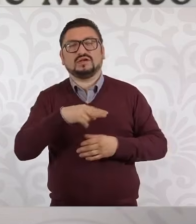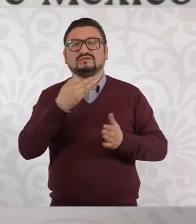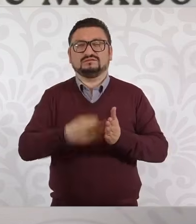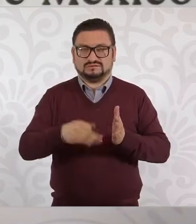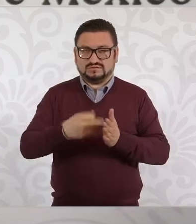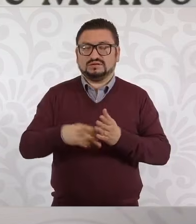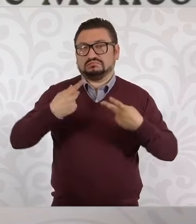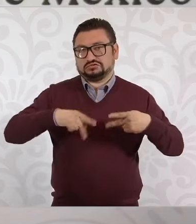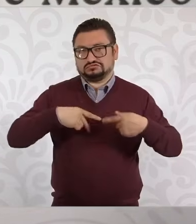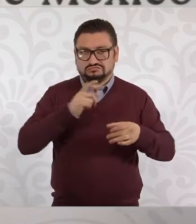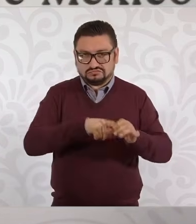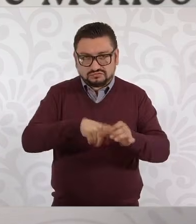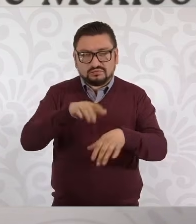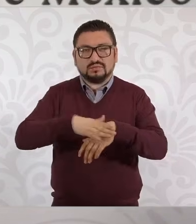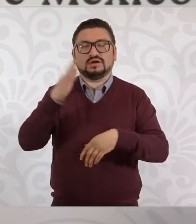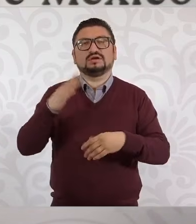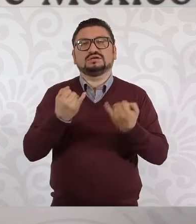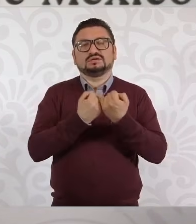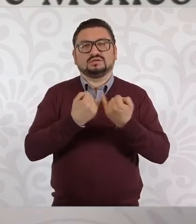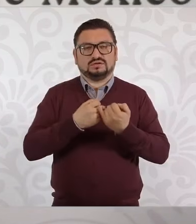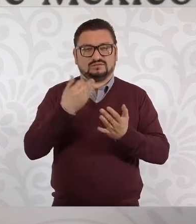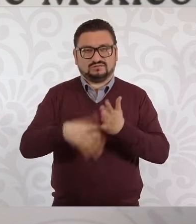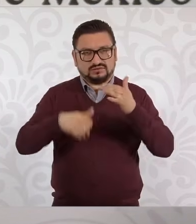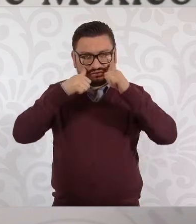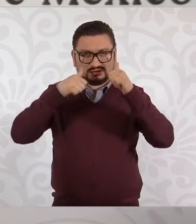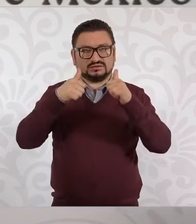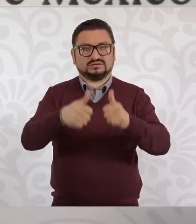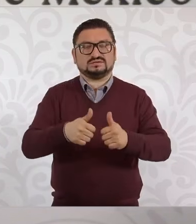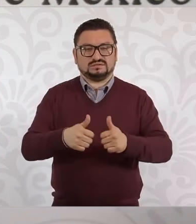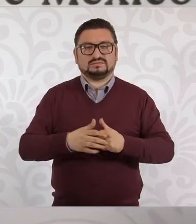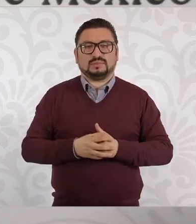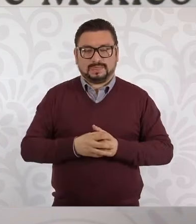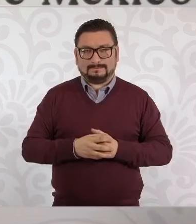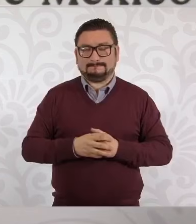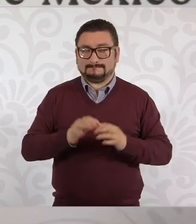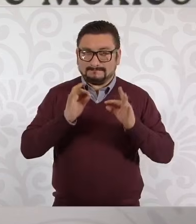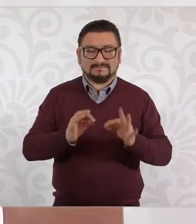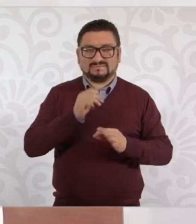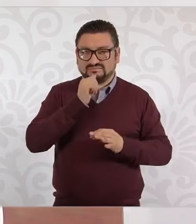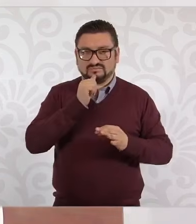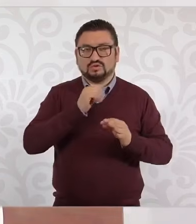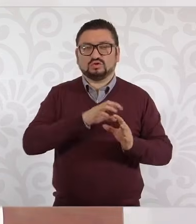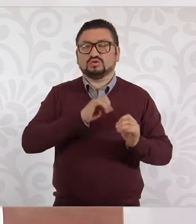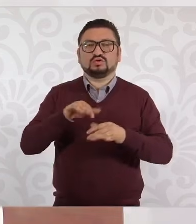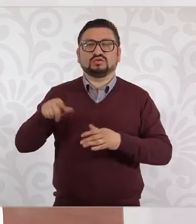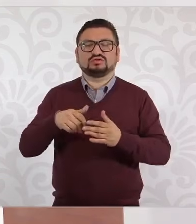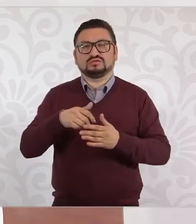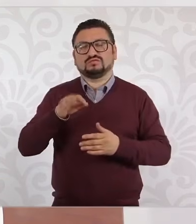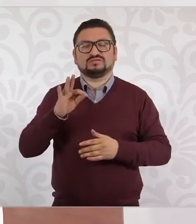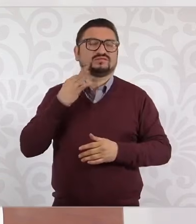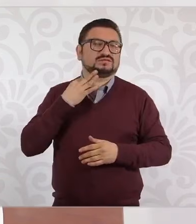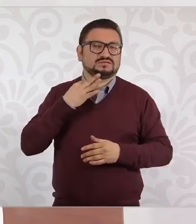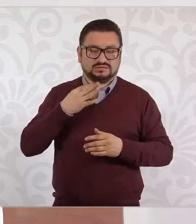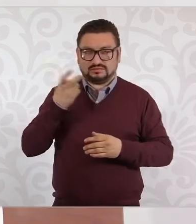suficiente personal ni atienden de manera adecuada, sino que todo se centraliza. Es parte de